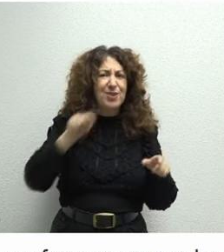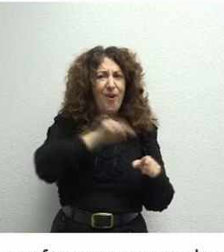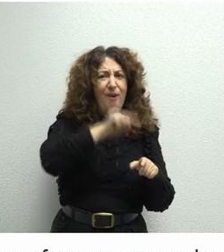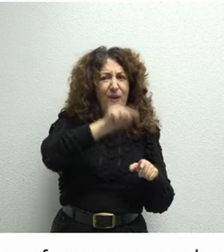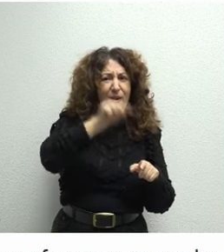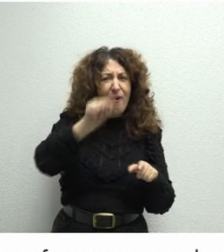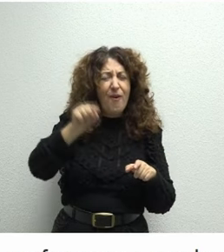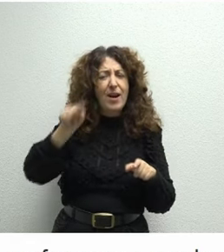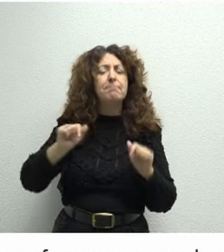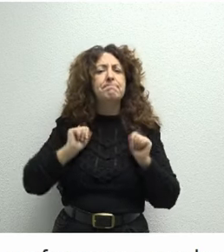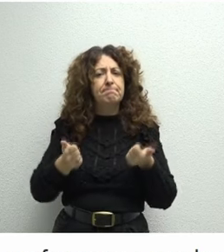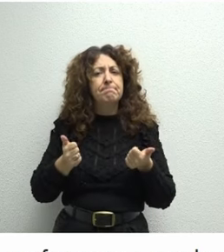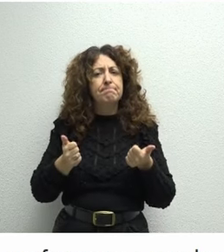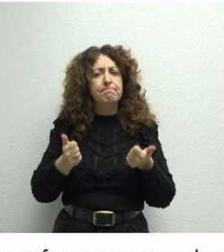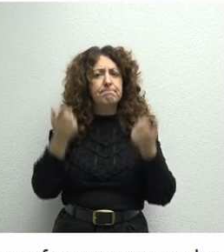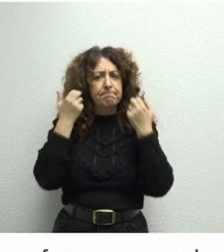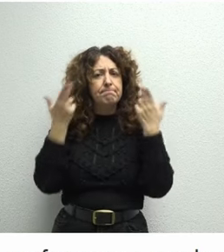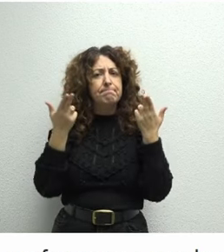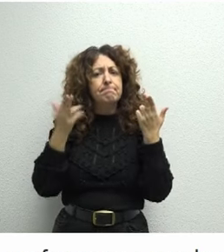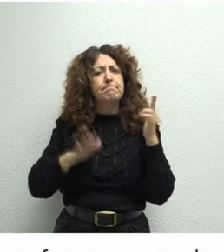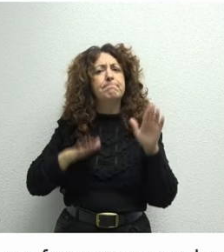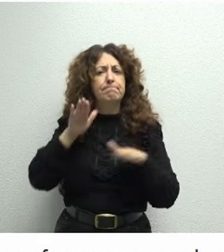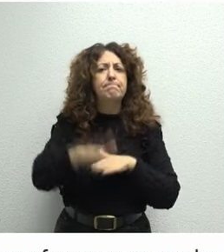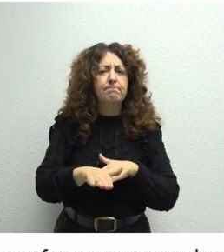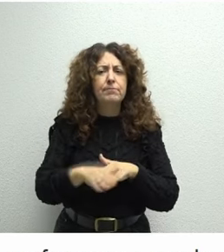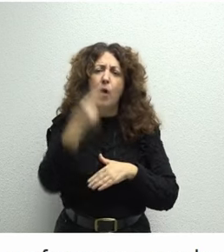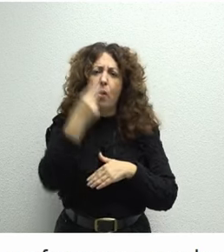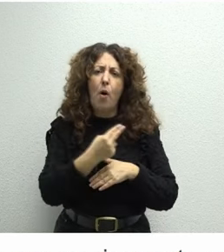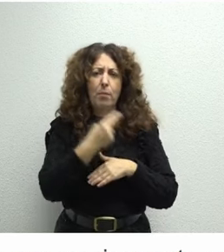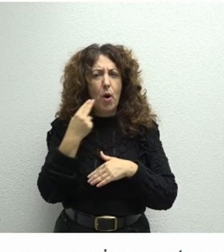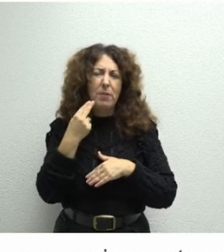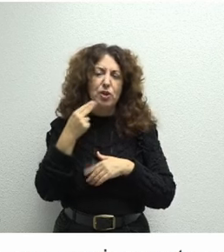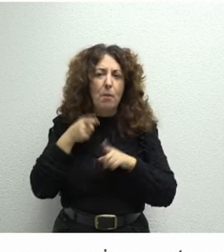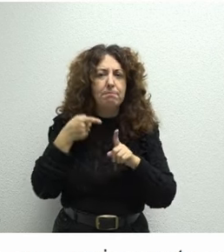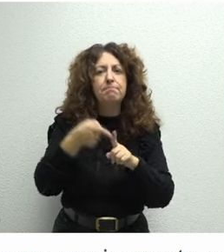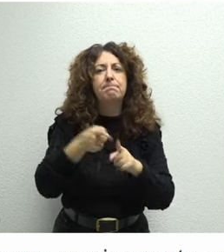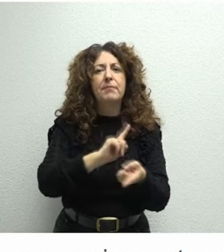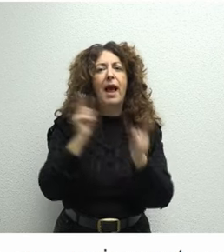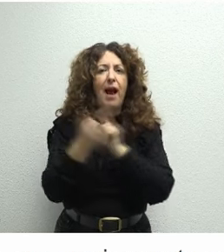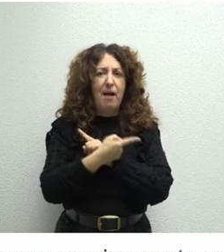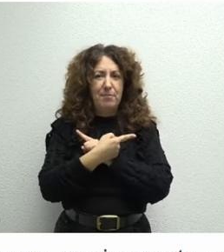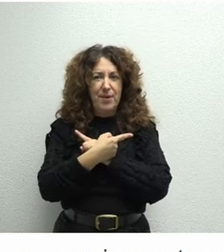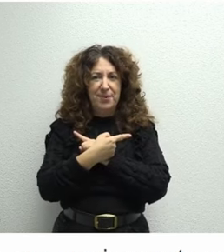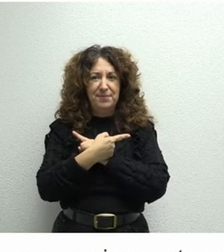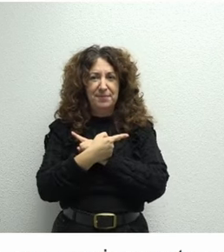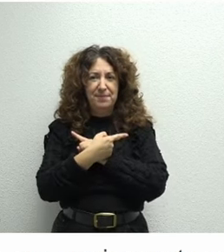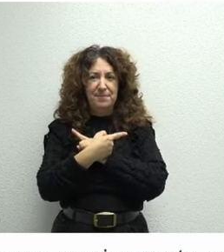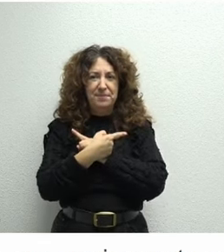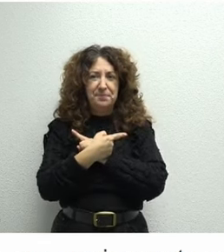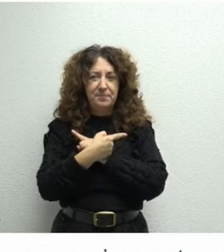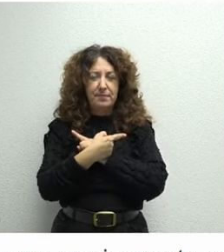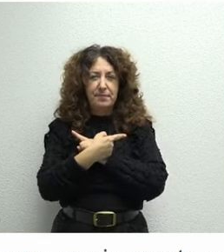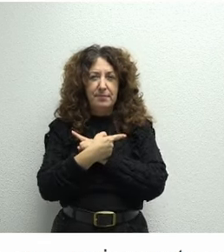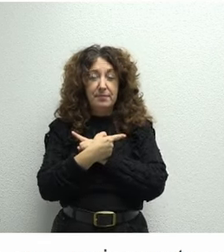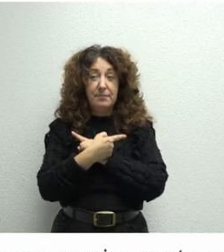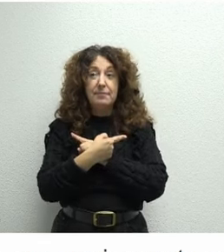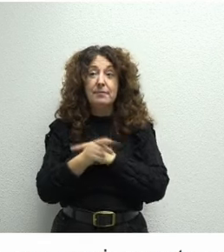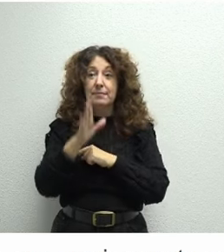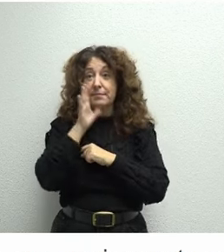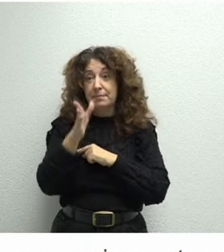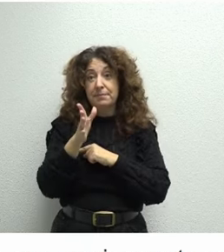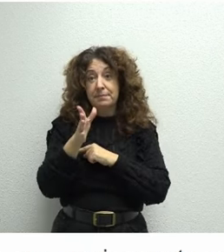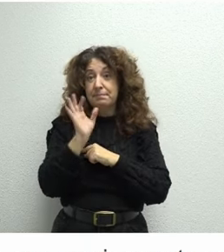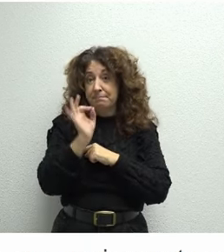diera un paso adelante y estableciera un compromiso un compromiso de cambio porque